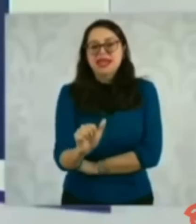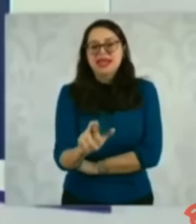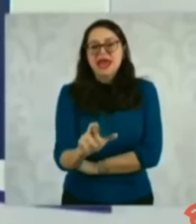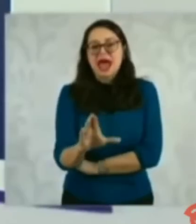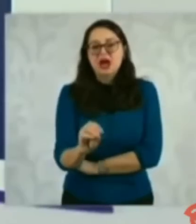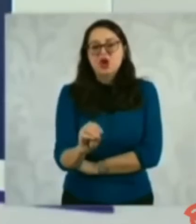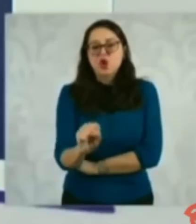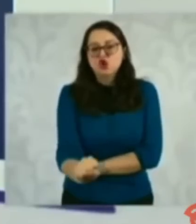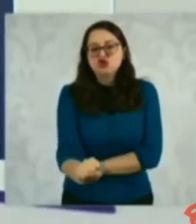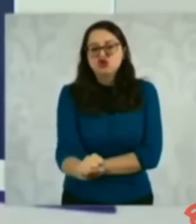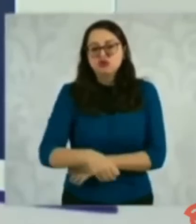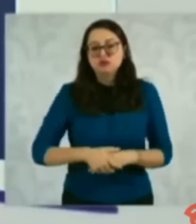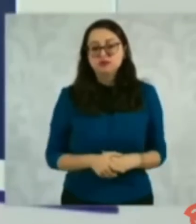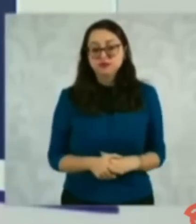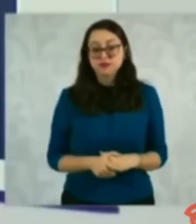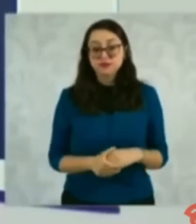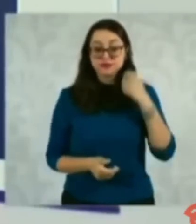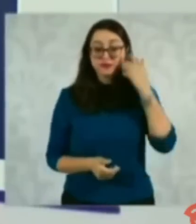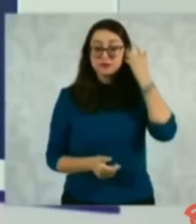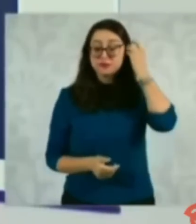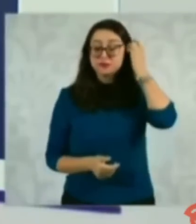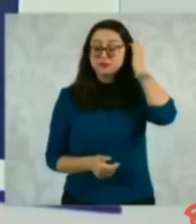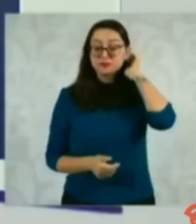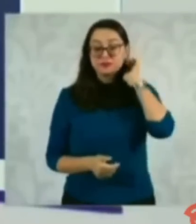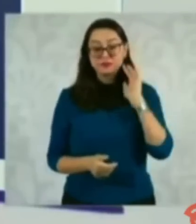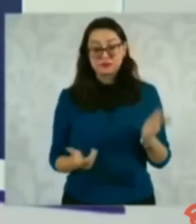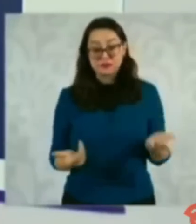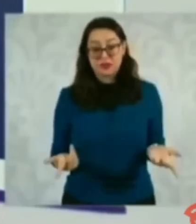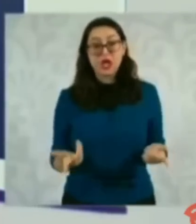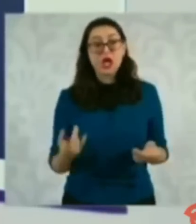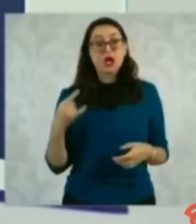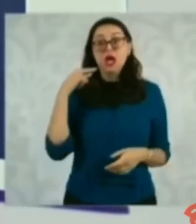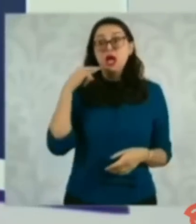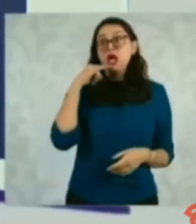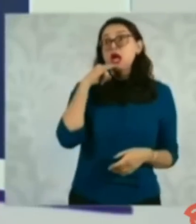Entonces, lo que no puede haber es hipocresía,